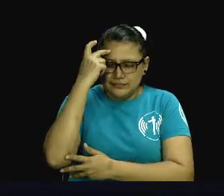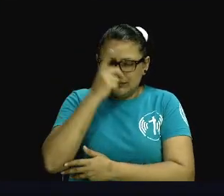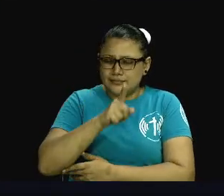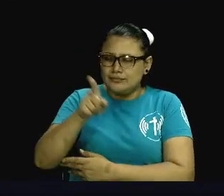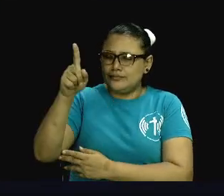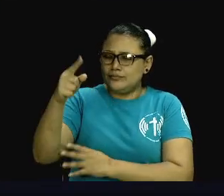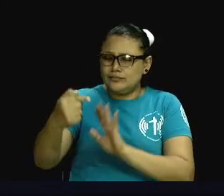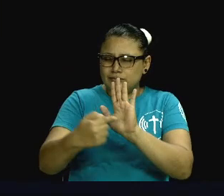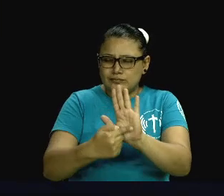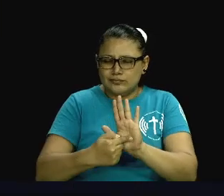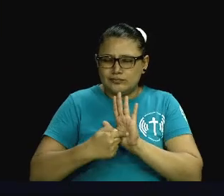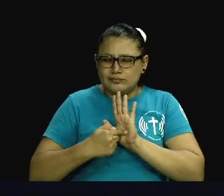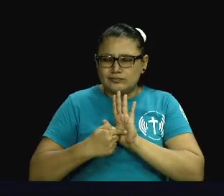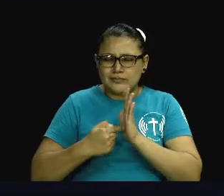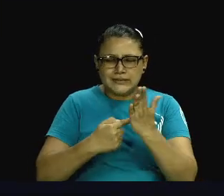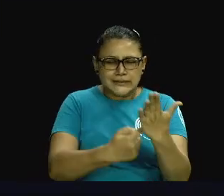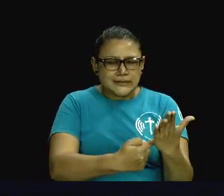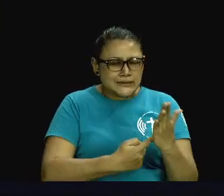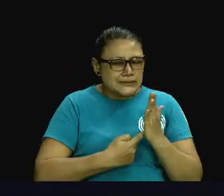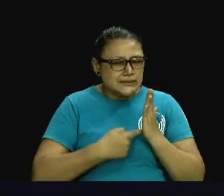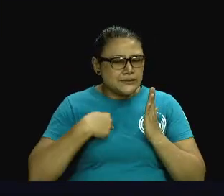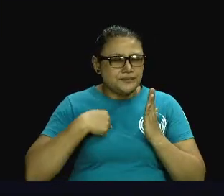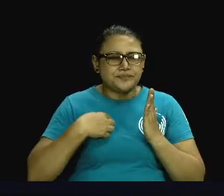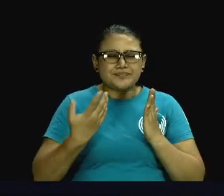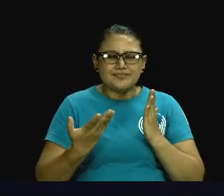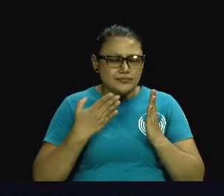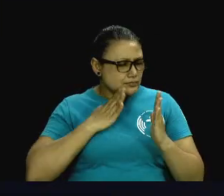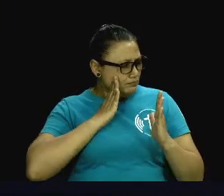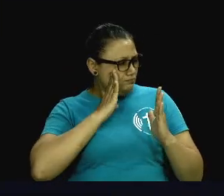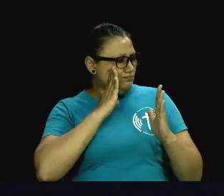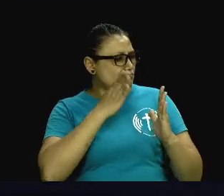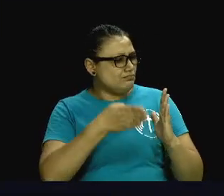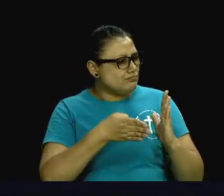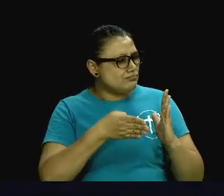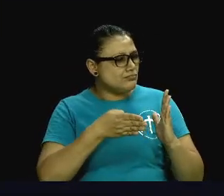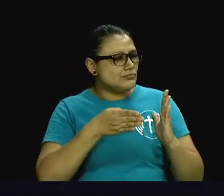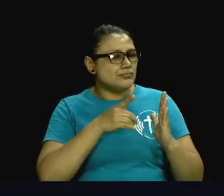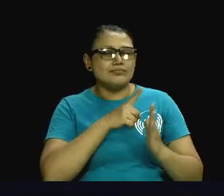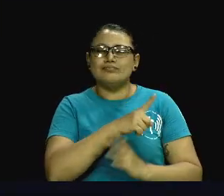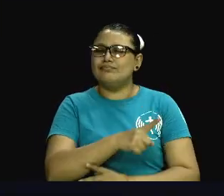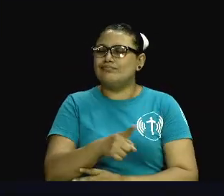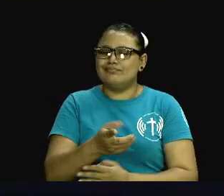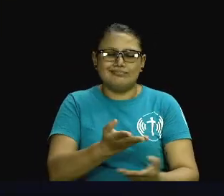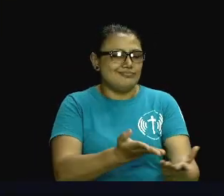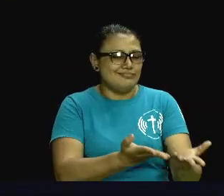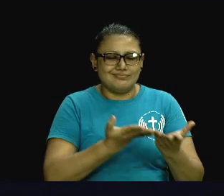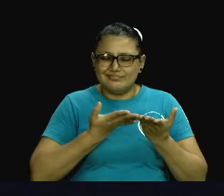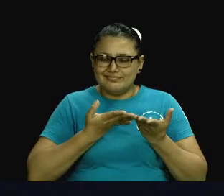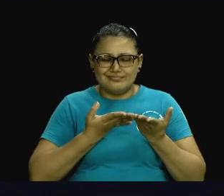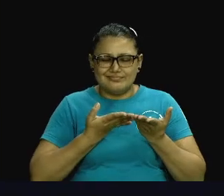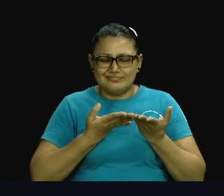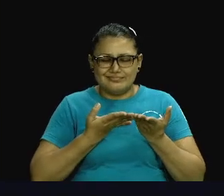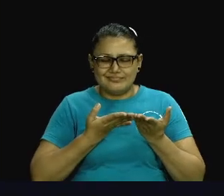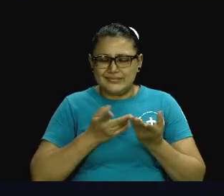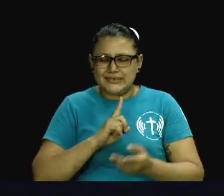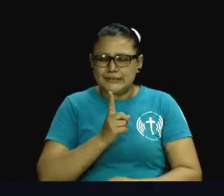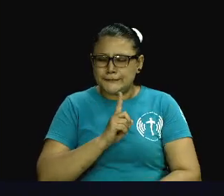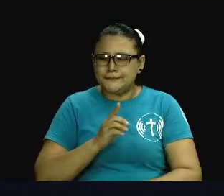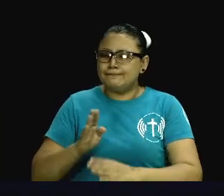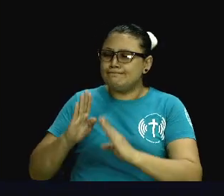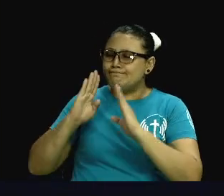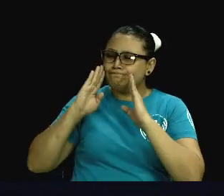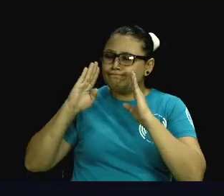para demostrarnos que no tenemos que fijarnos en la ayuda no tenemos que